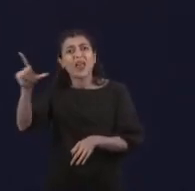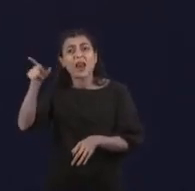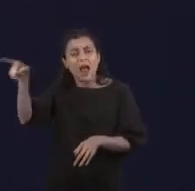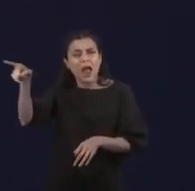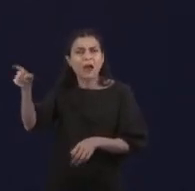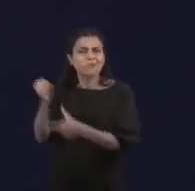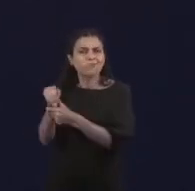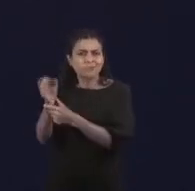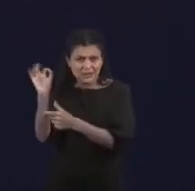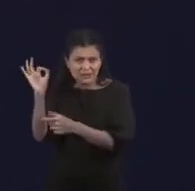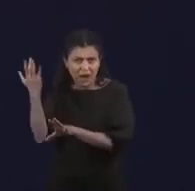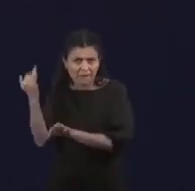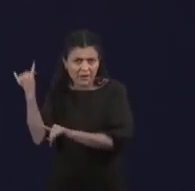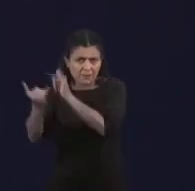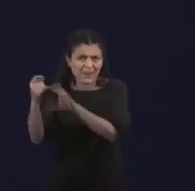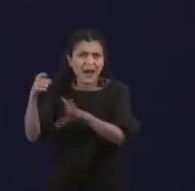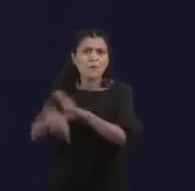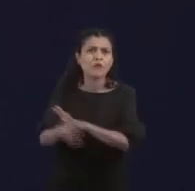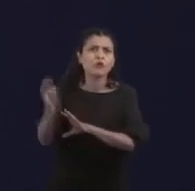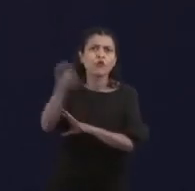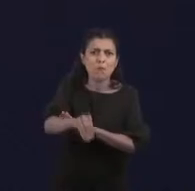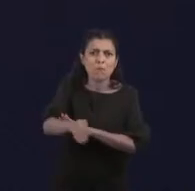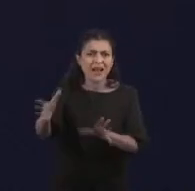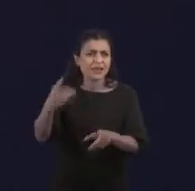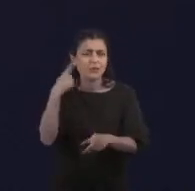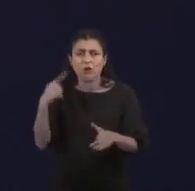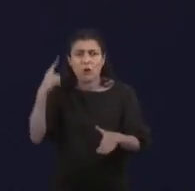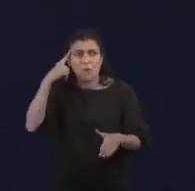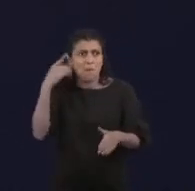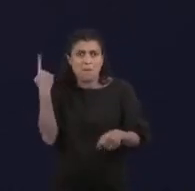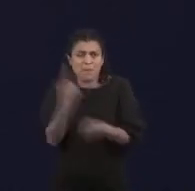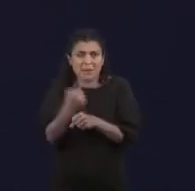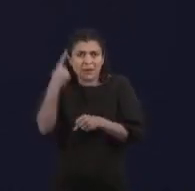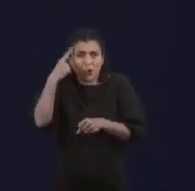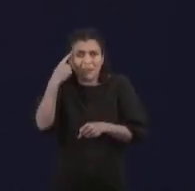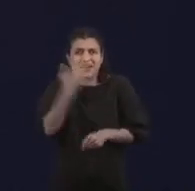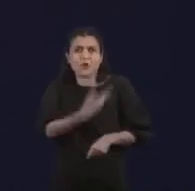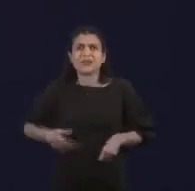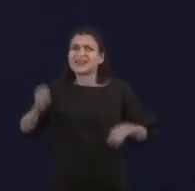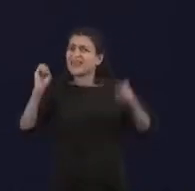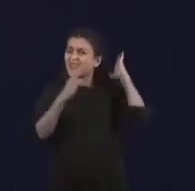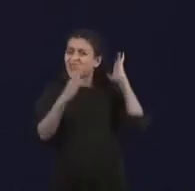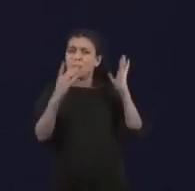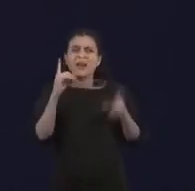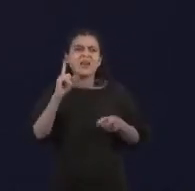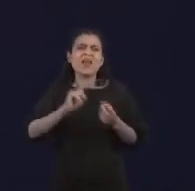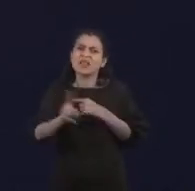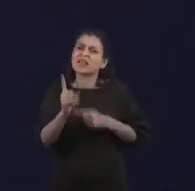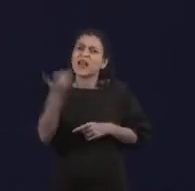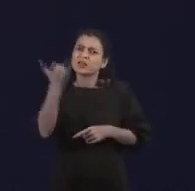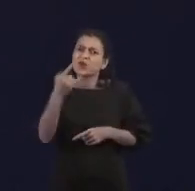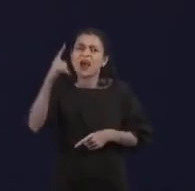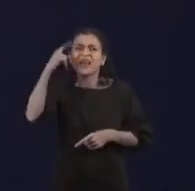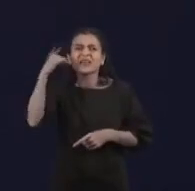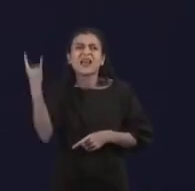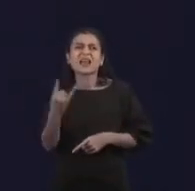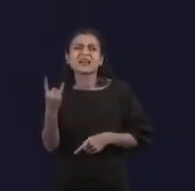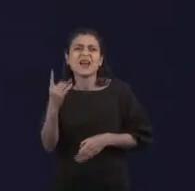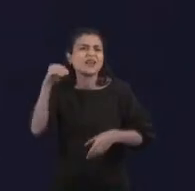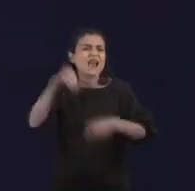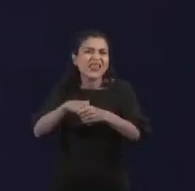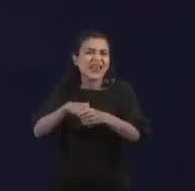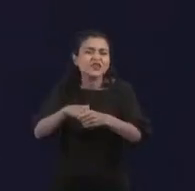mayores precisiones, pero a priori lo que te digo es, en la cabeza del presidente de la Nación está la inteligencia artificial